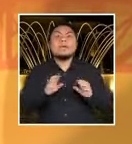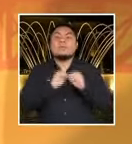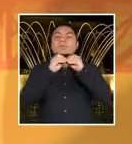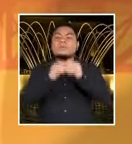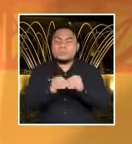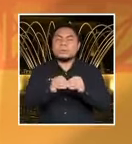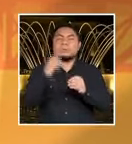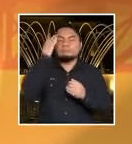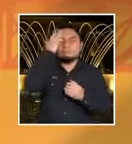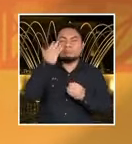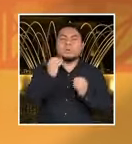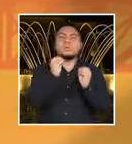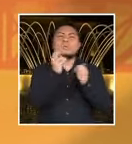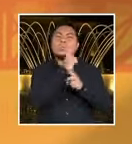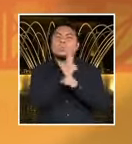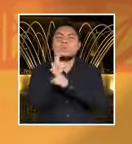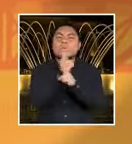razonamiento,